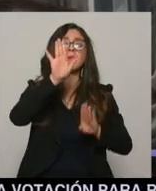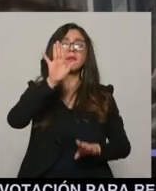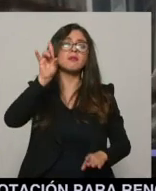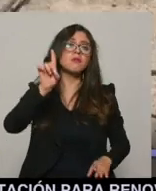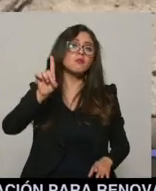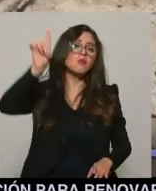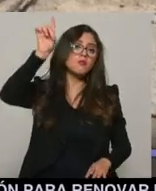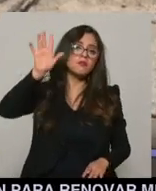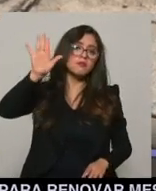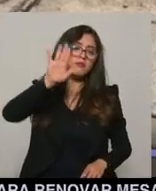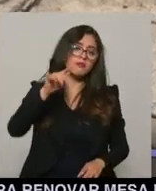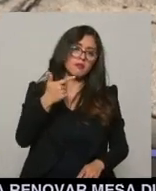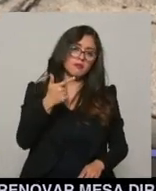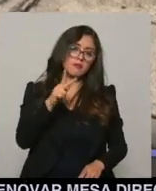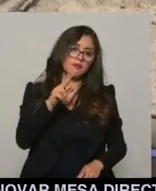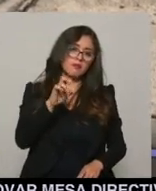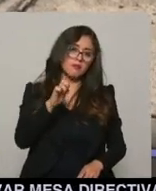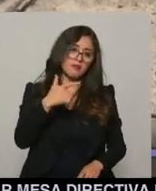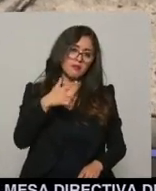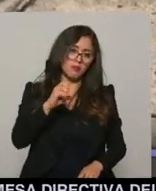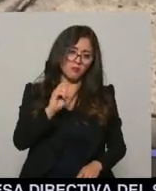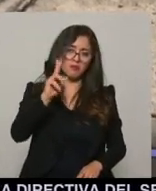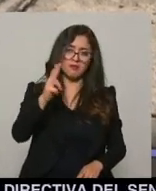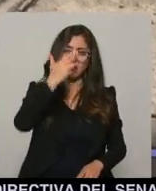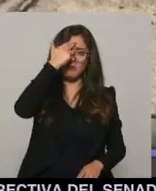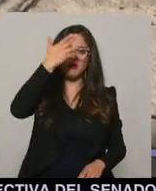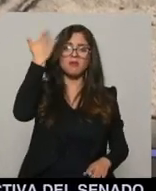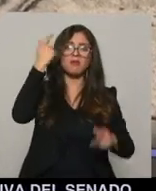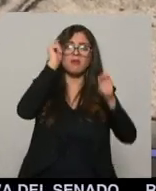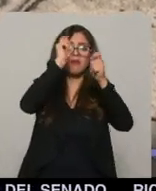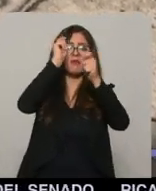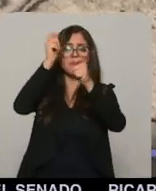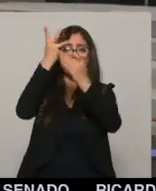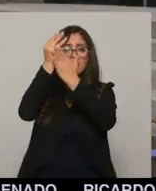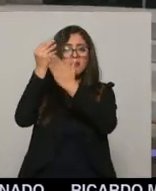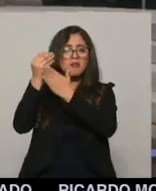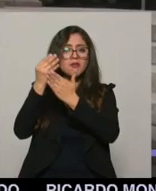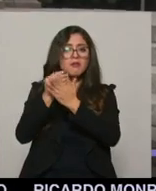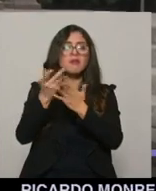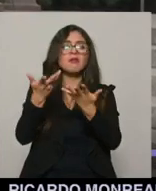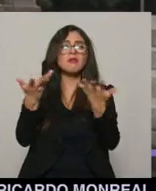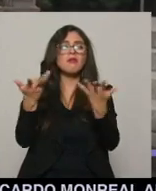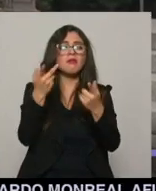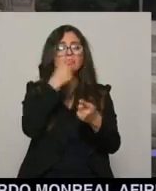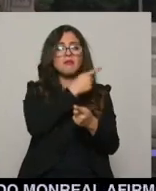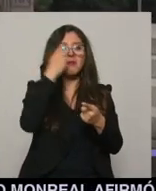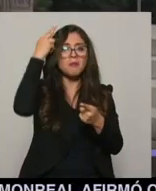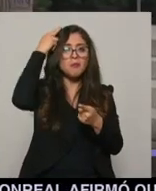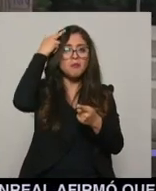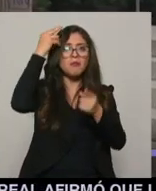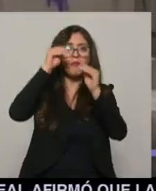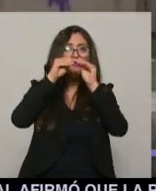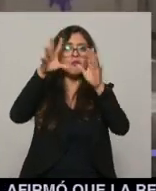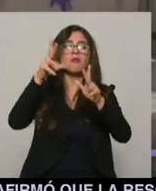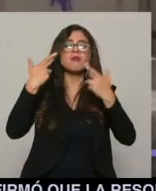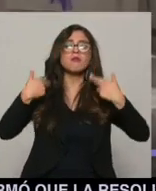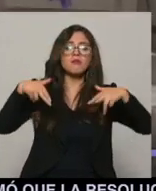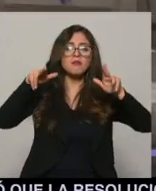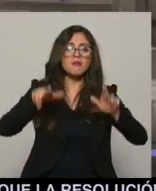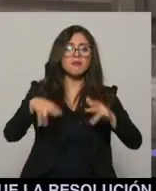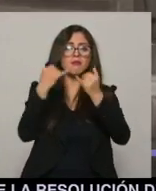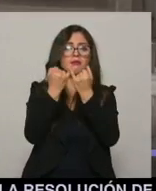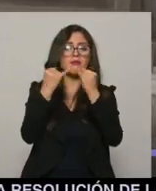el momento en el que se hace el monumento. El monumento lo manda a hacer Porfirio Díaz para conmemorar la independencia de México, y Porfirio Díaz pues tenía